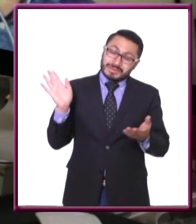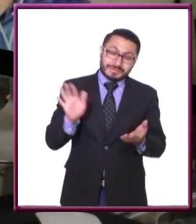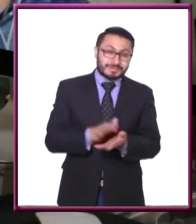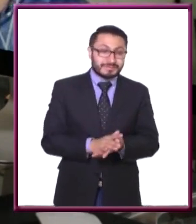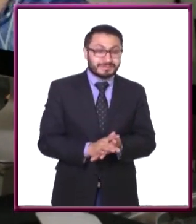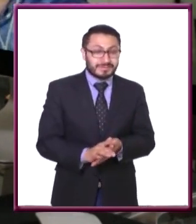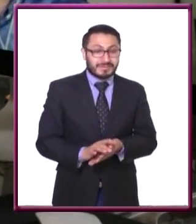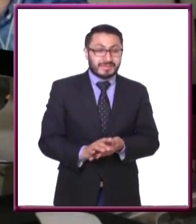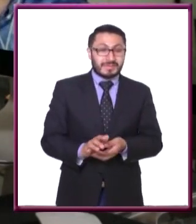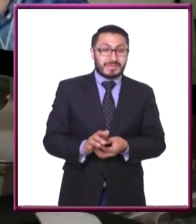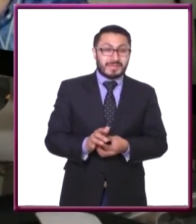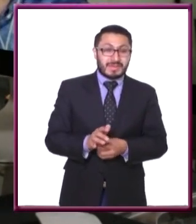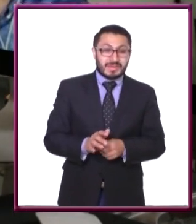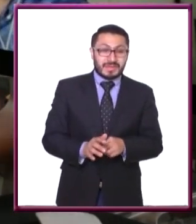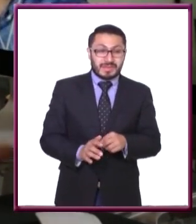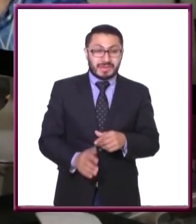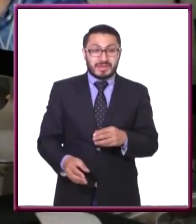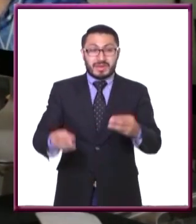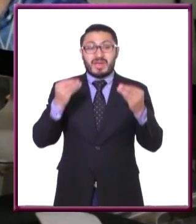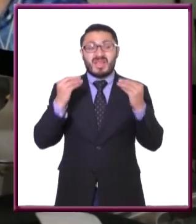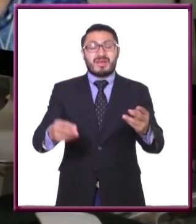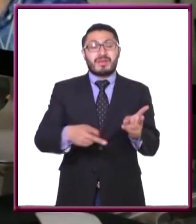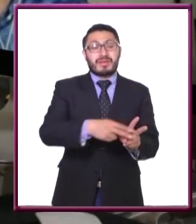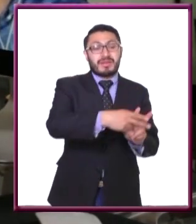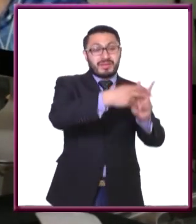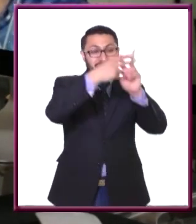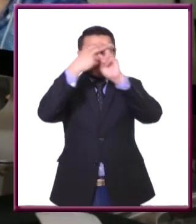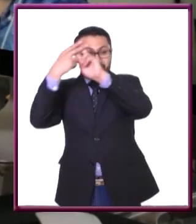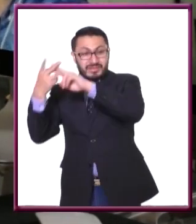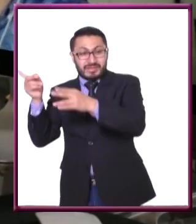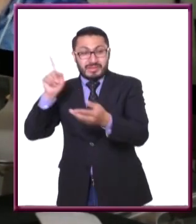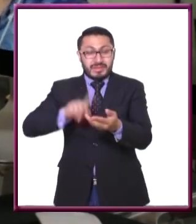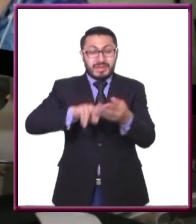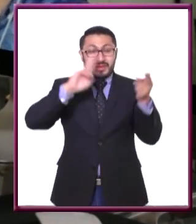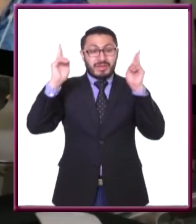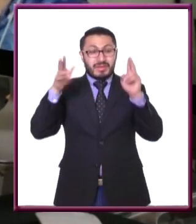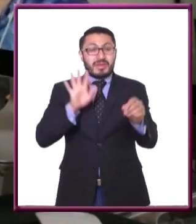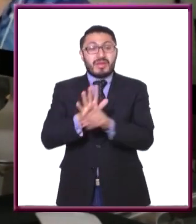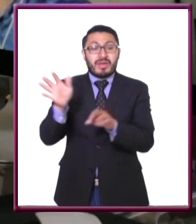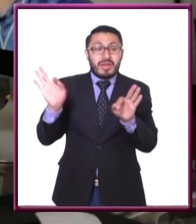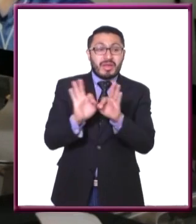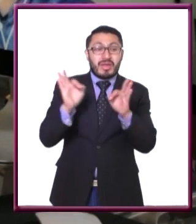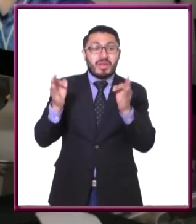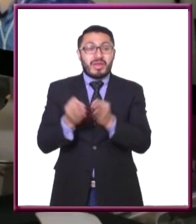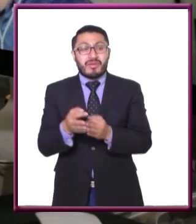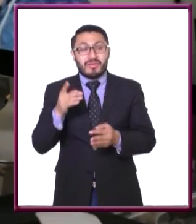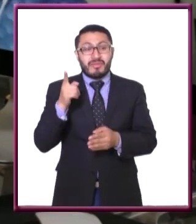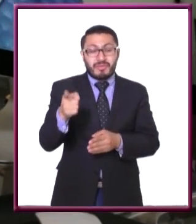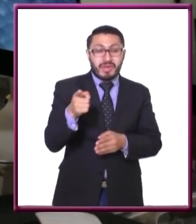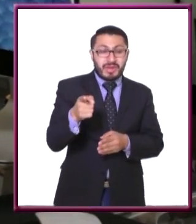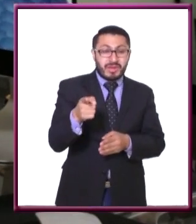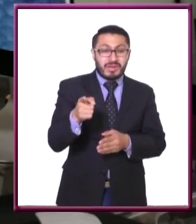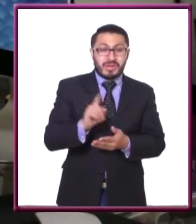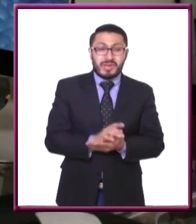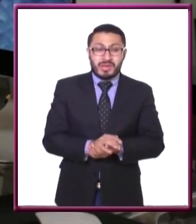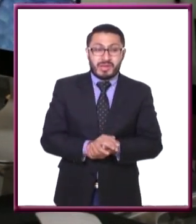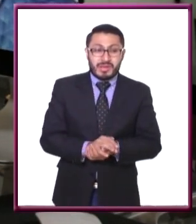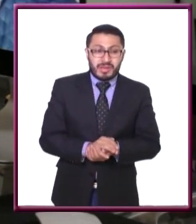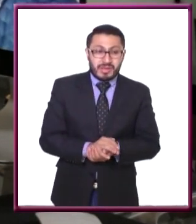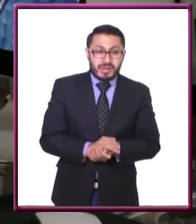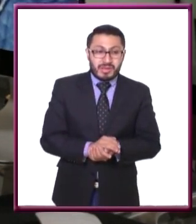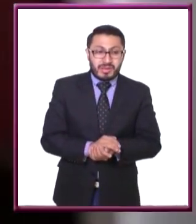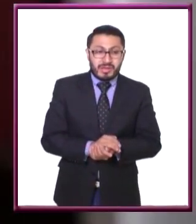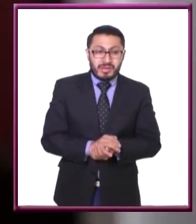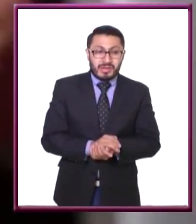Julian, y bueno, son un montón de estrellas las que hay en el universo. ¿De qué forma tú